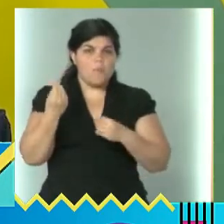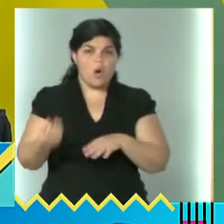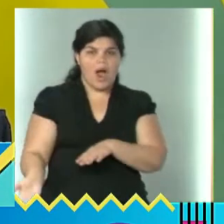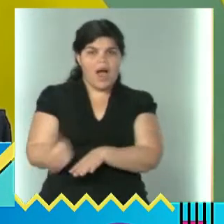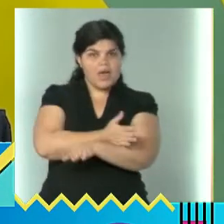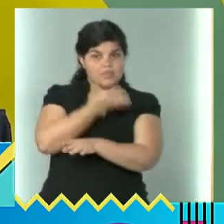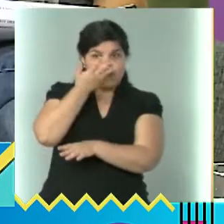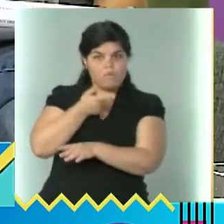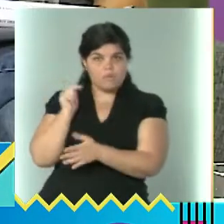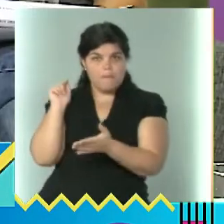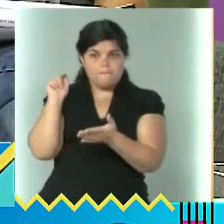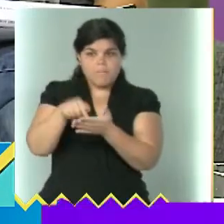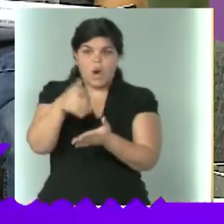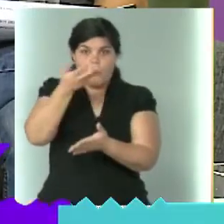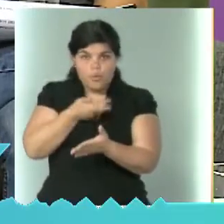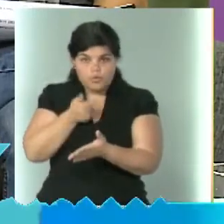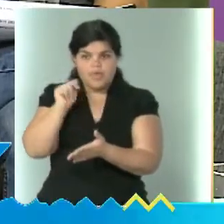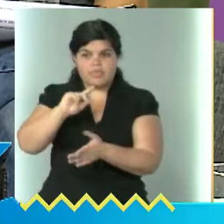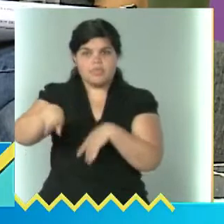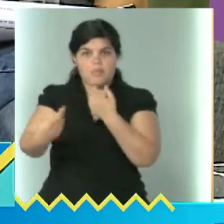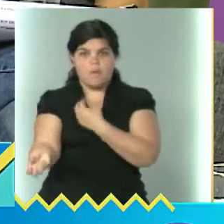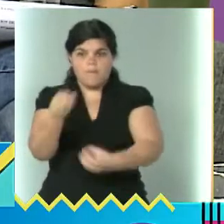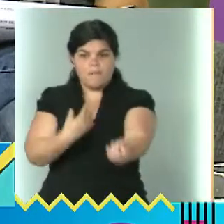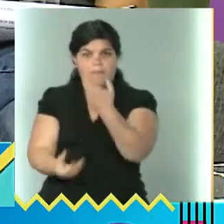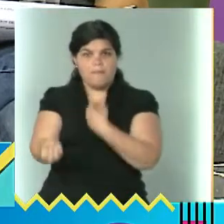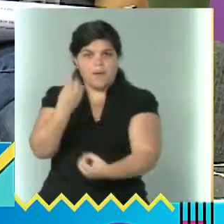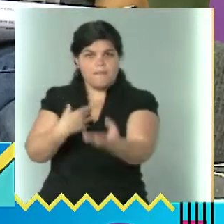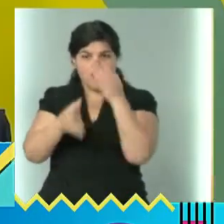con preferencias previas. Y el problema entonces ya no es solo